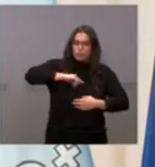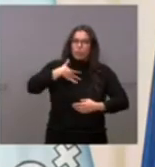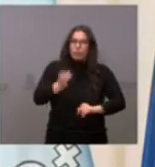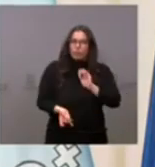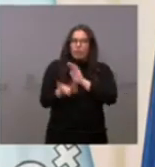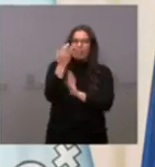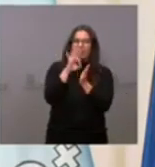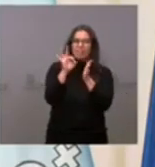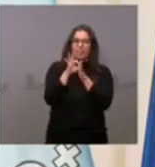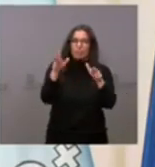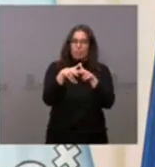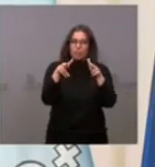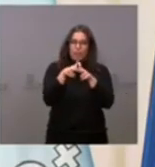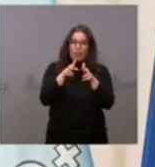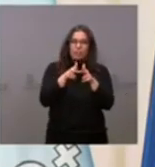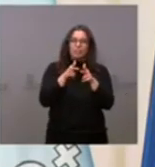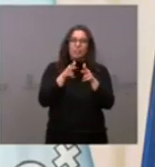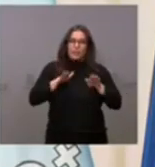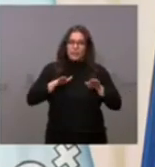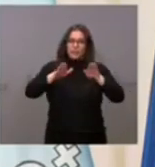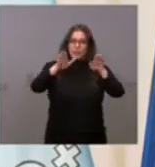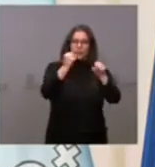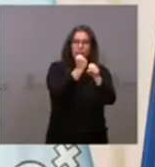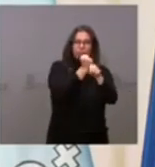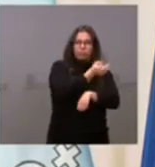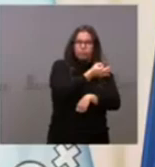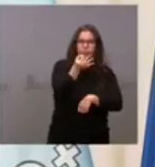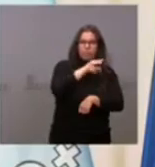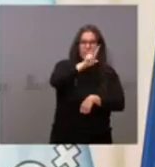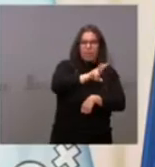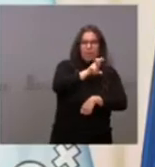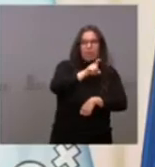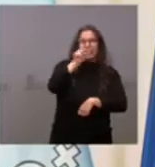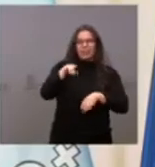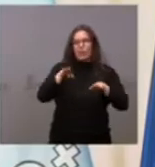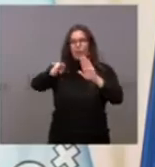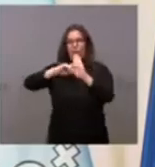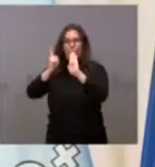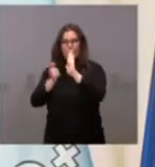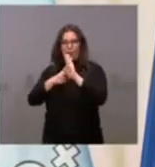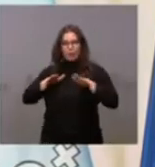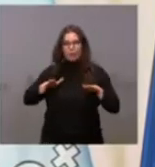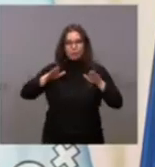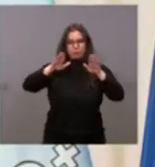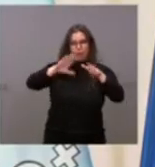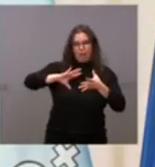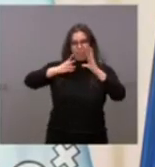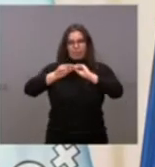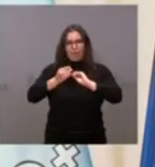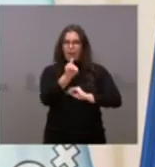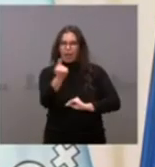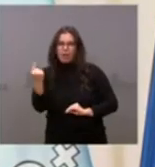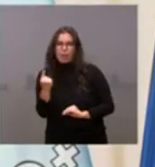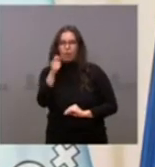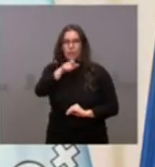servicios sociales, por un lado, más eficaces, por otro lado, más completos y personalizados y, por